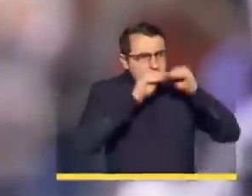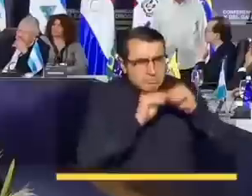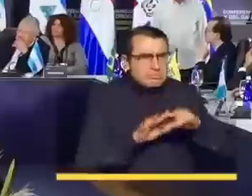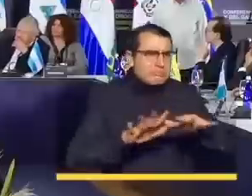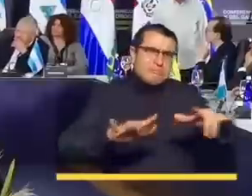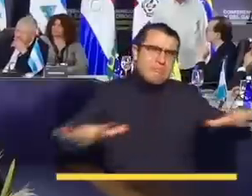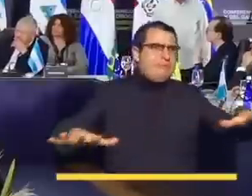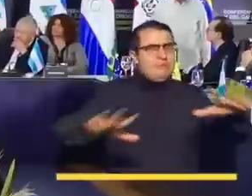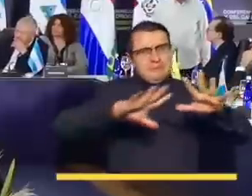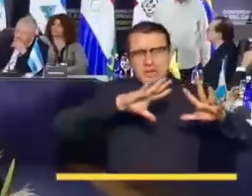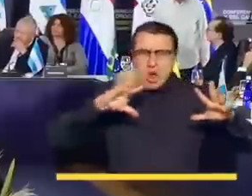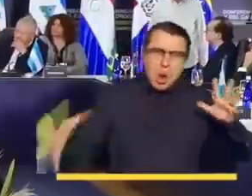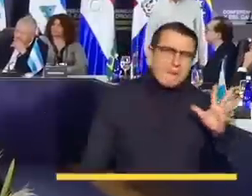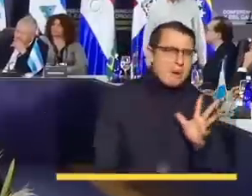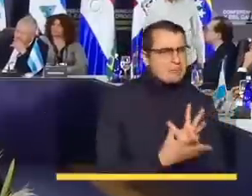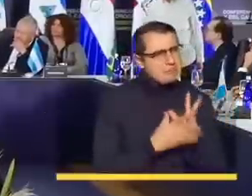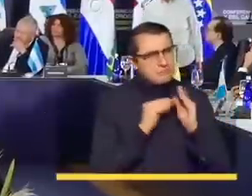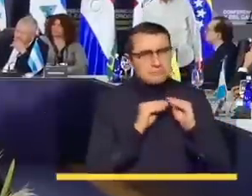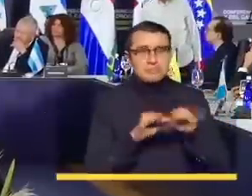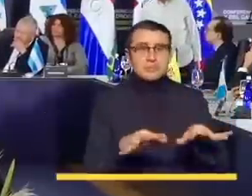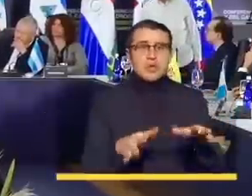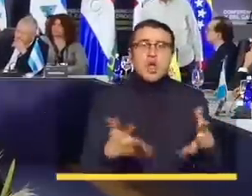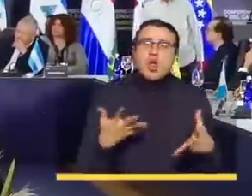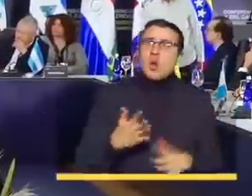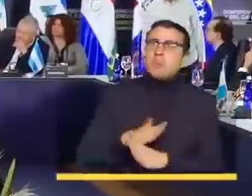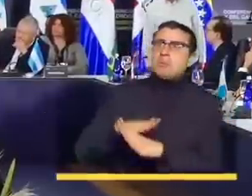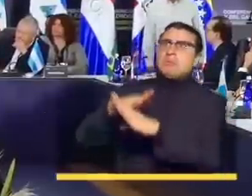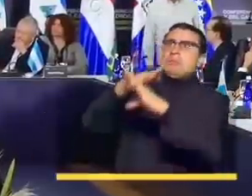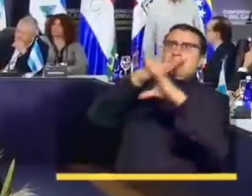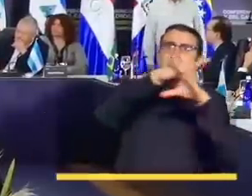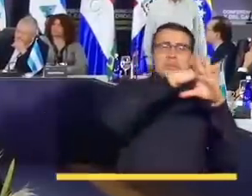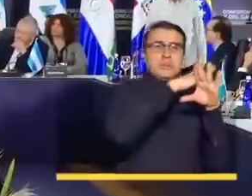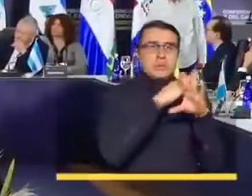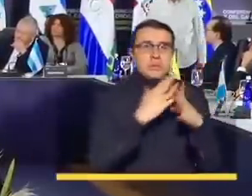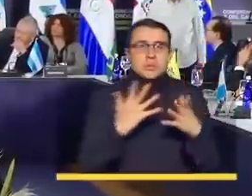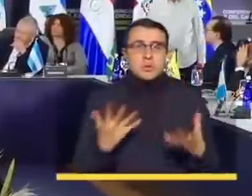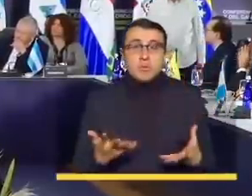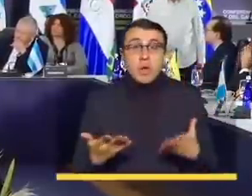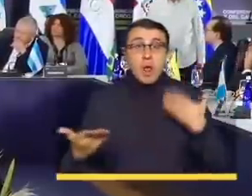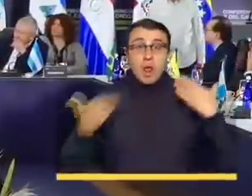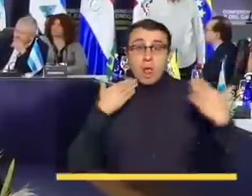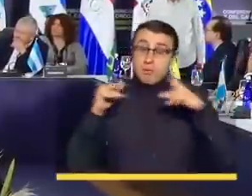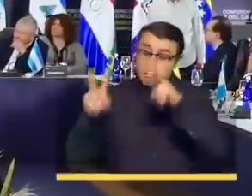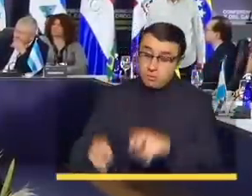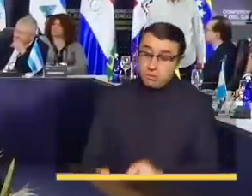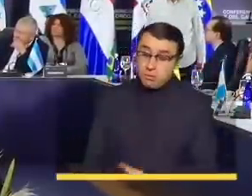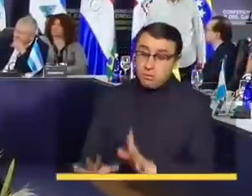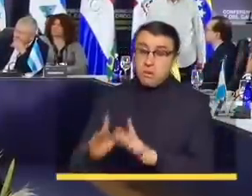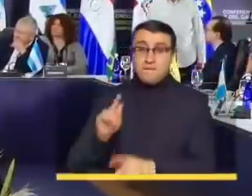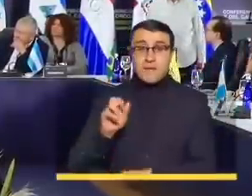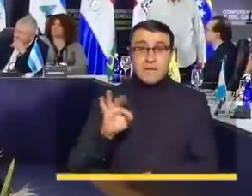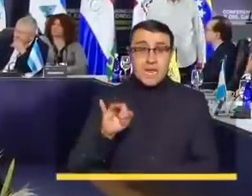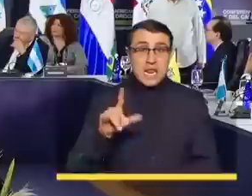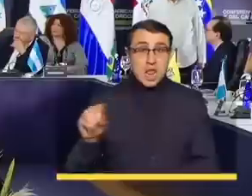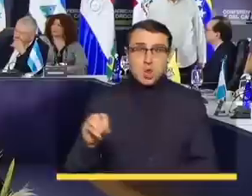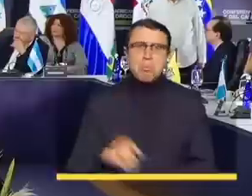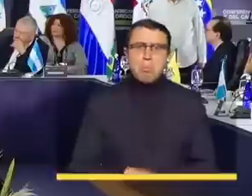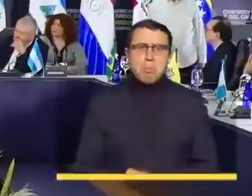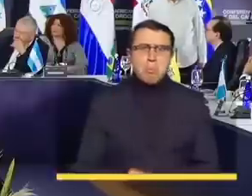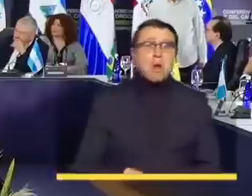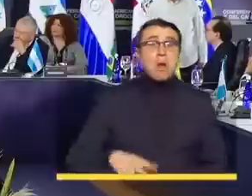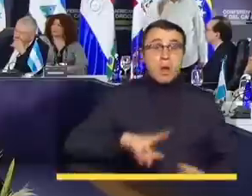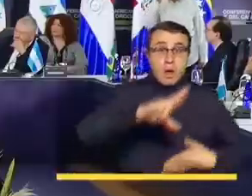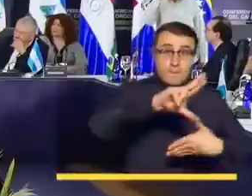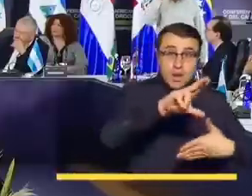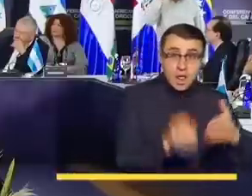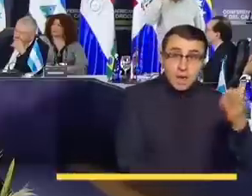que todo. ¿Cómo nos defendemos de eso? Eso no se produce en los campos, no se produce en América Latina,